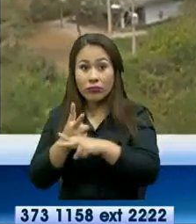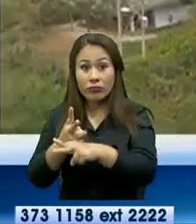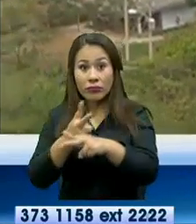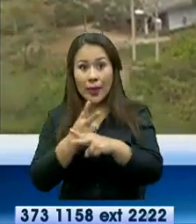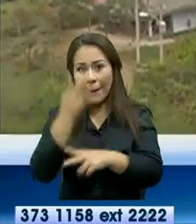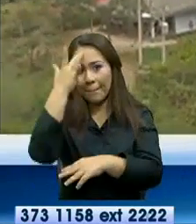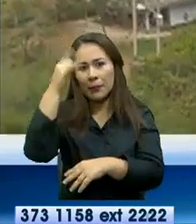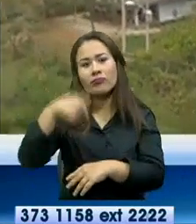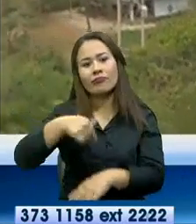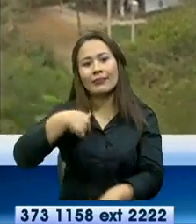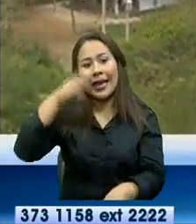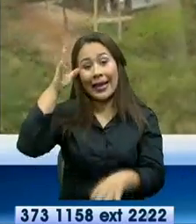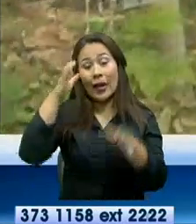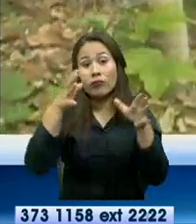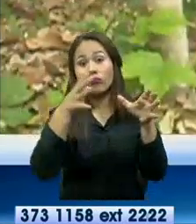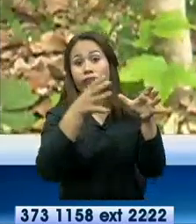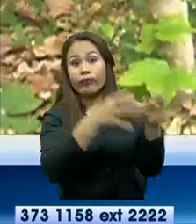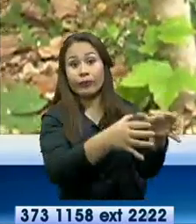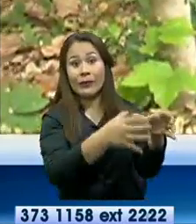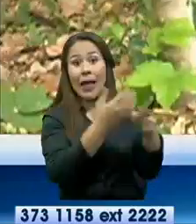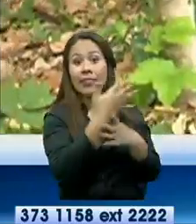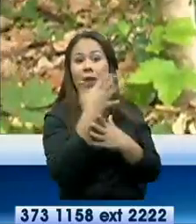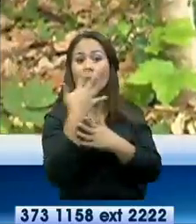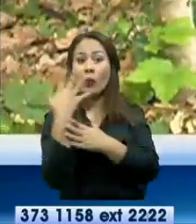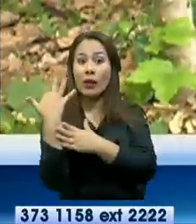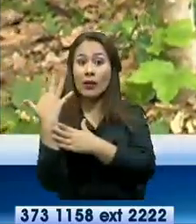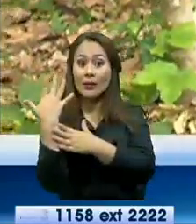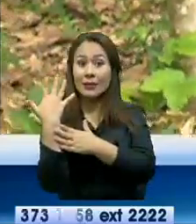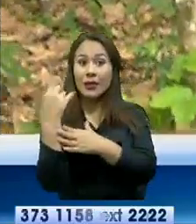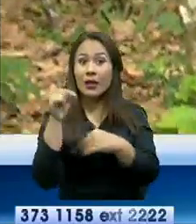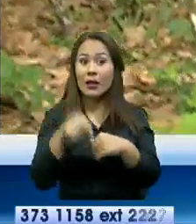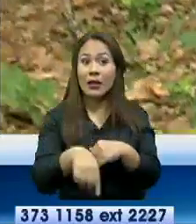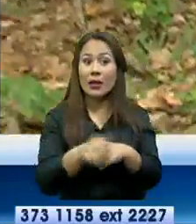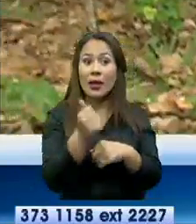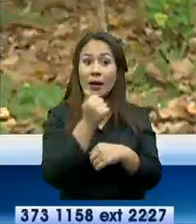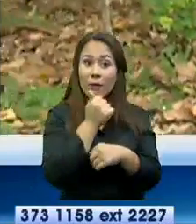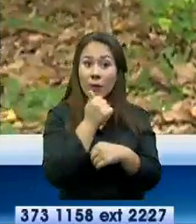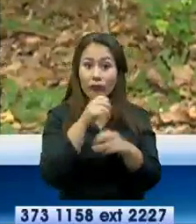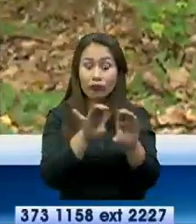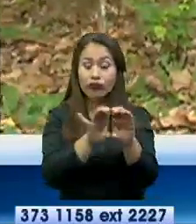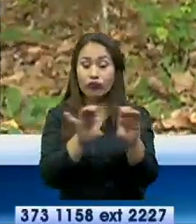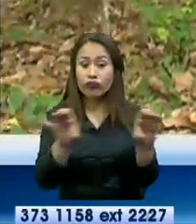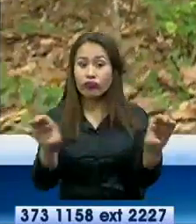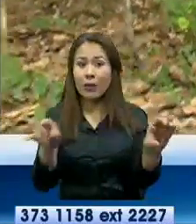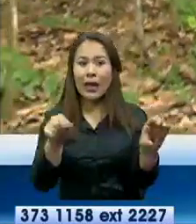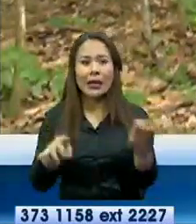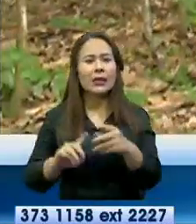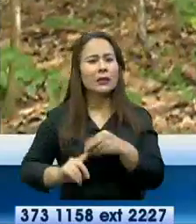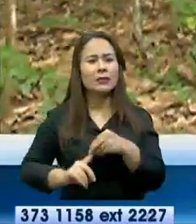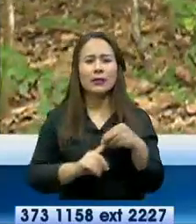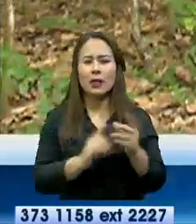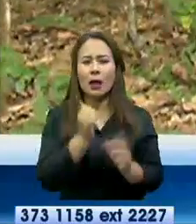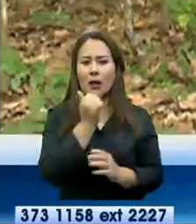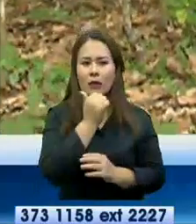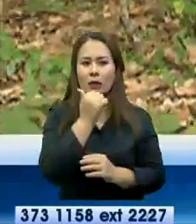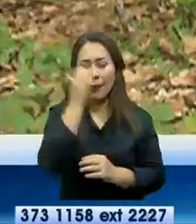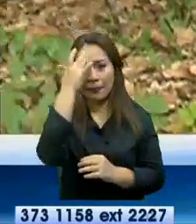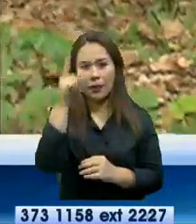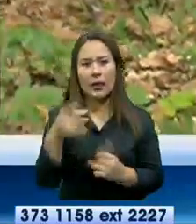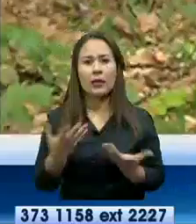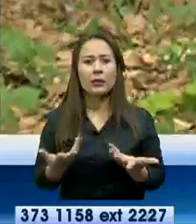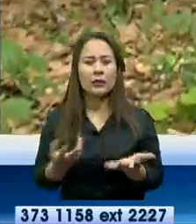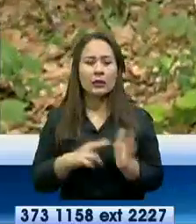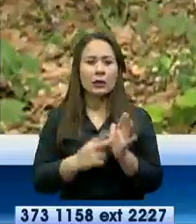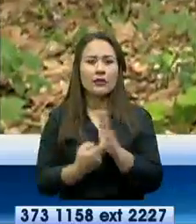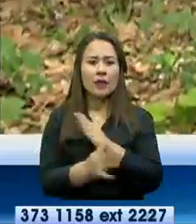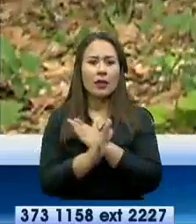que esta conservación, esta naturaleza, esta agua, prácticamente su potencial es proteger